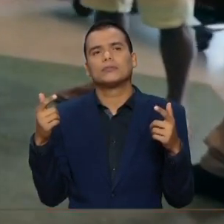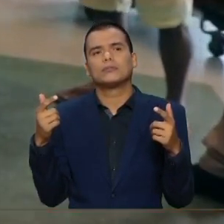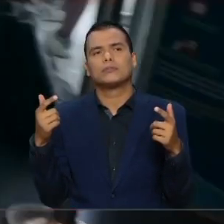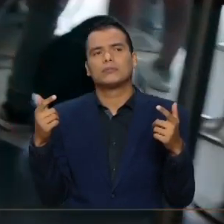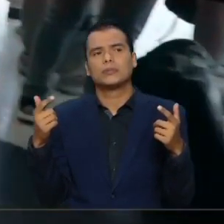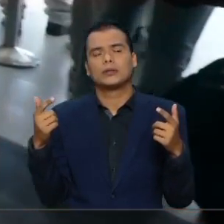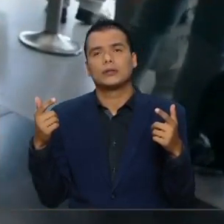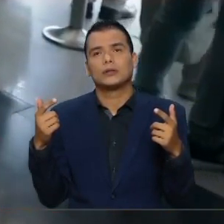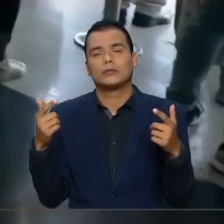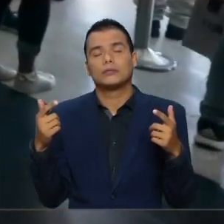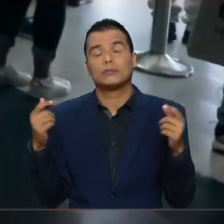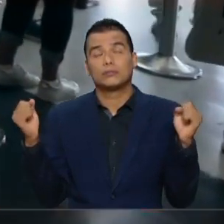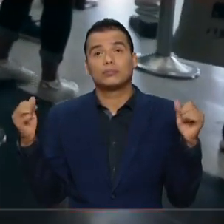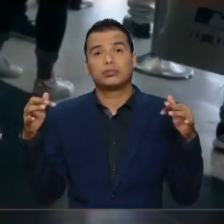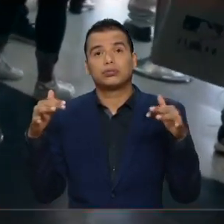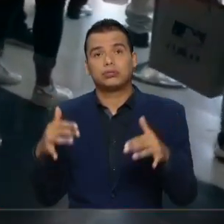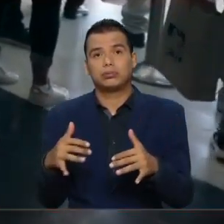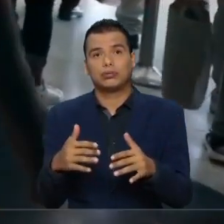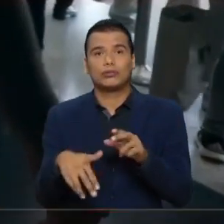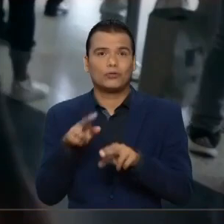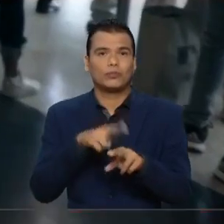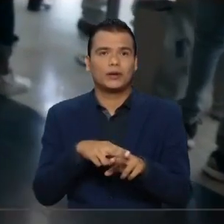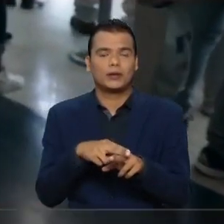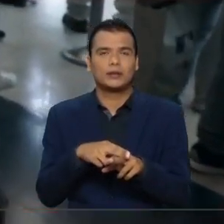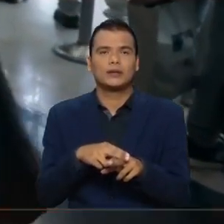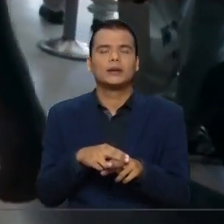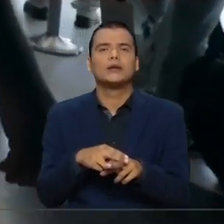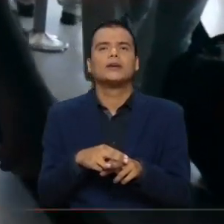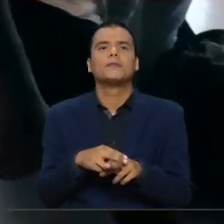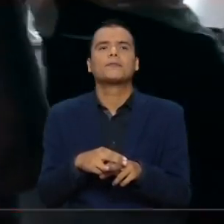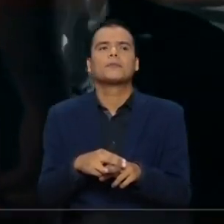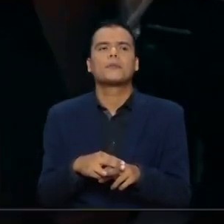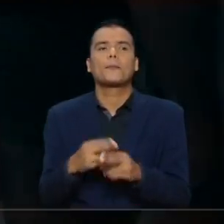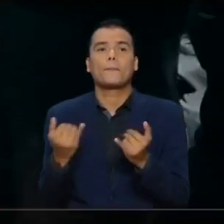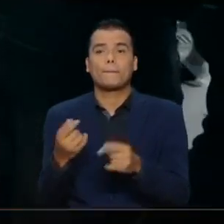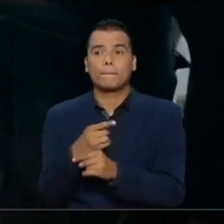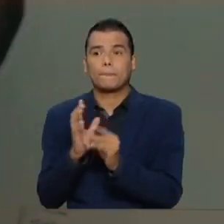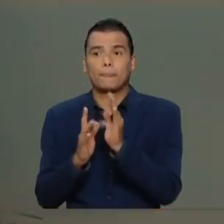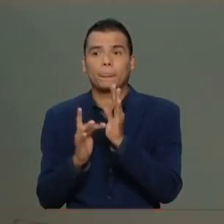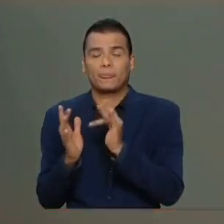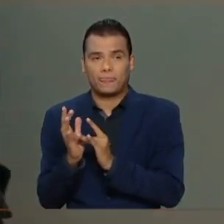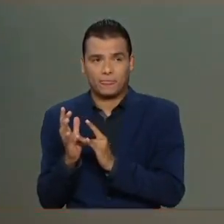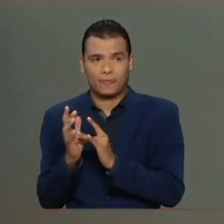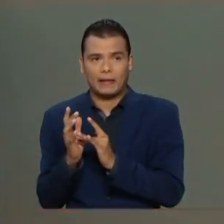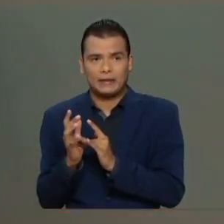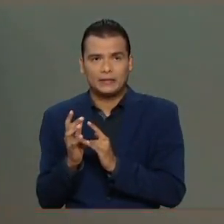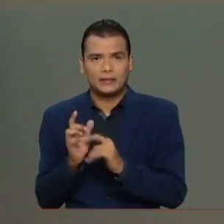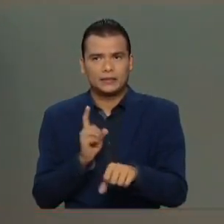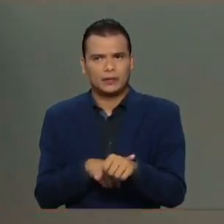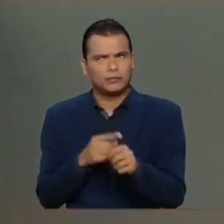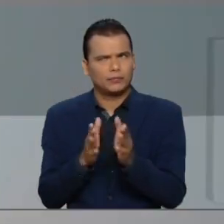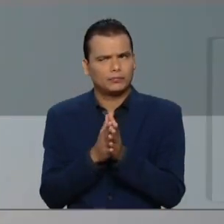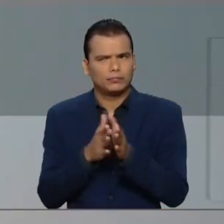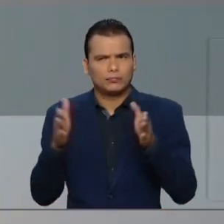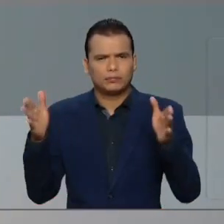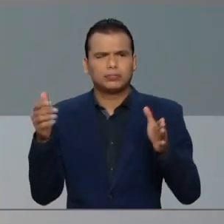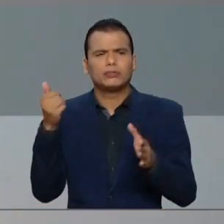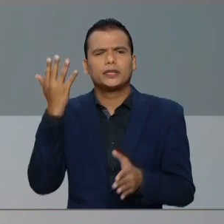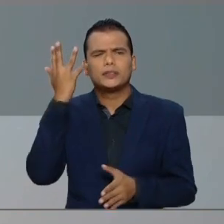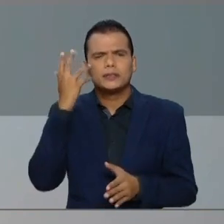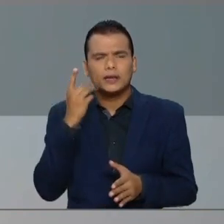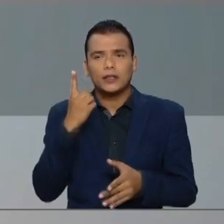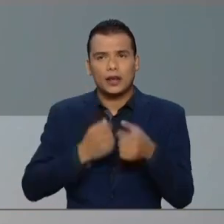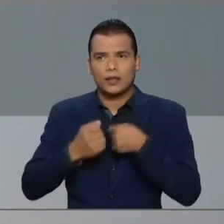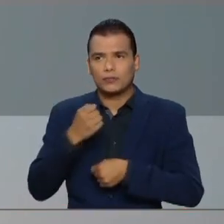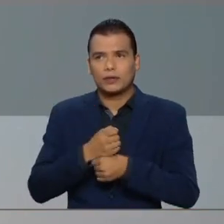de Semana Santa, que es más o menos el promedio que dura 10 días, la primera parte y la segunda parte, se recibieron el año